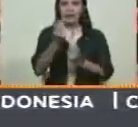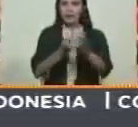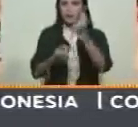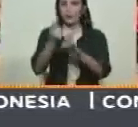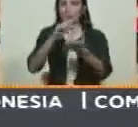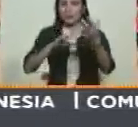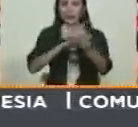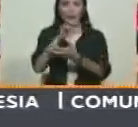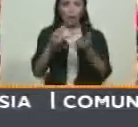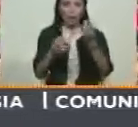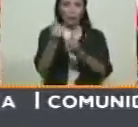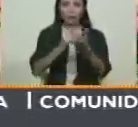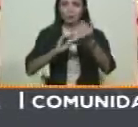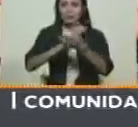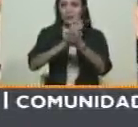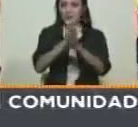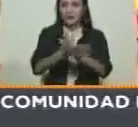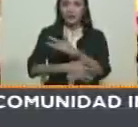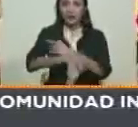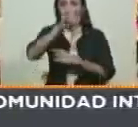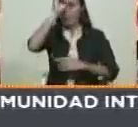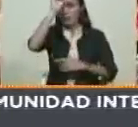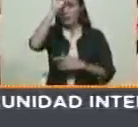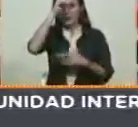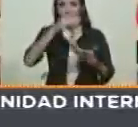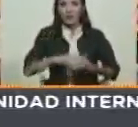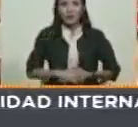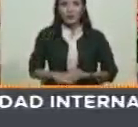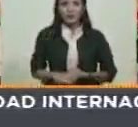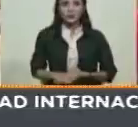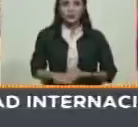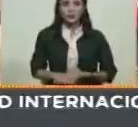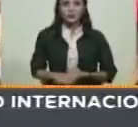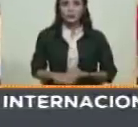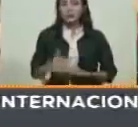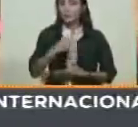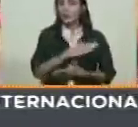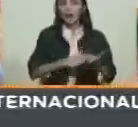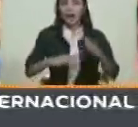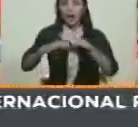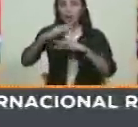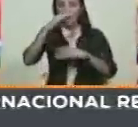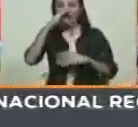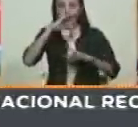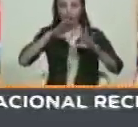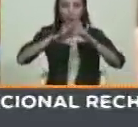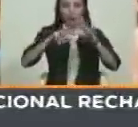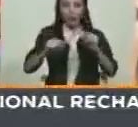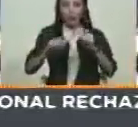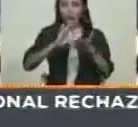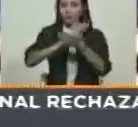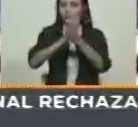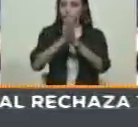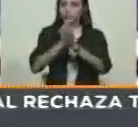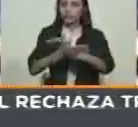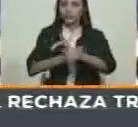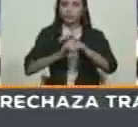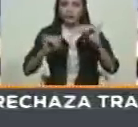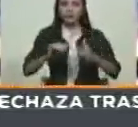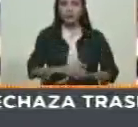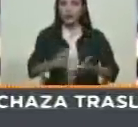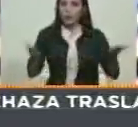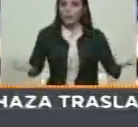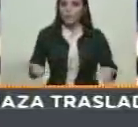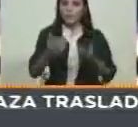a la 10 abajo las mafias arriba el